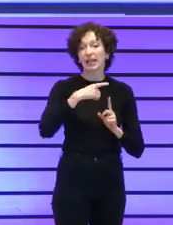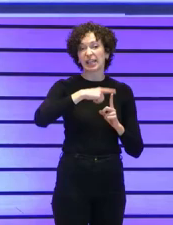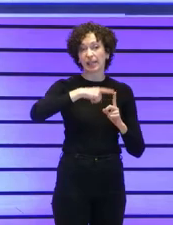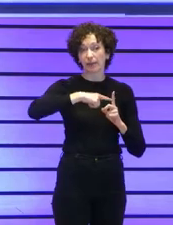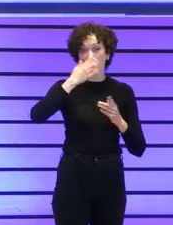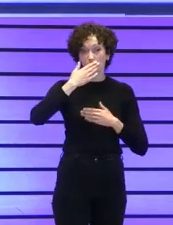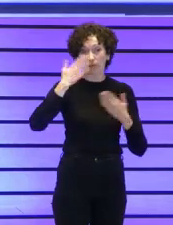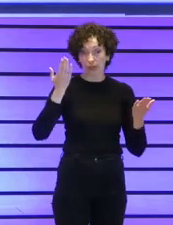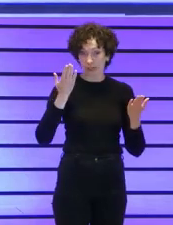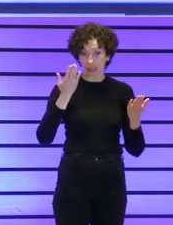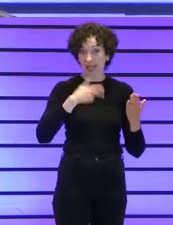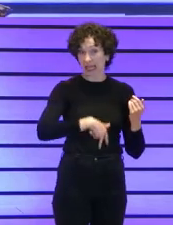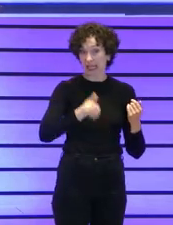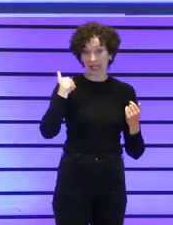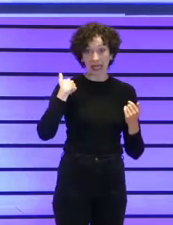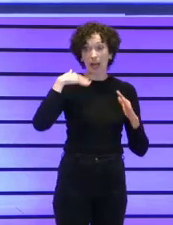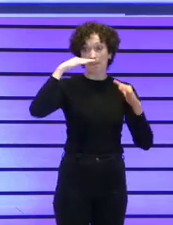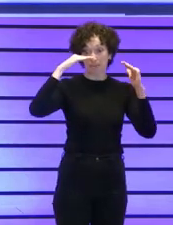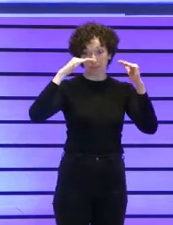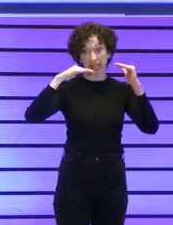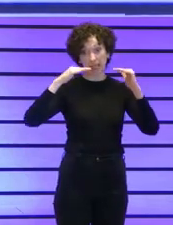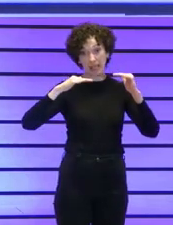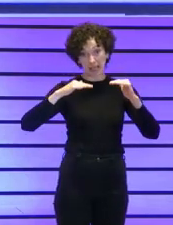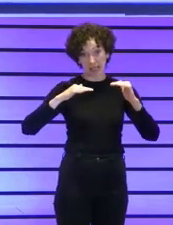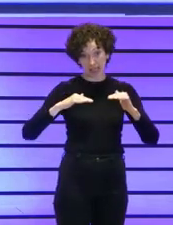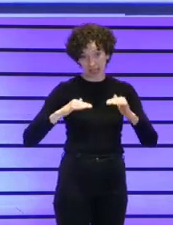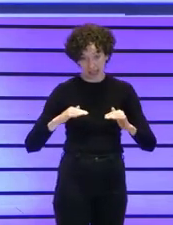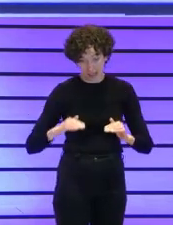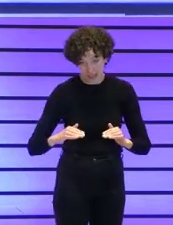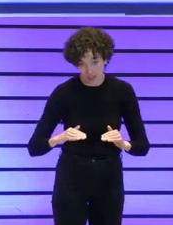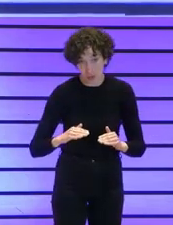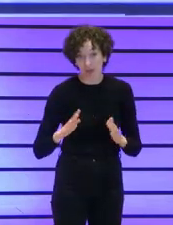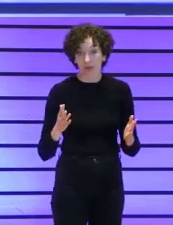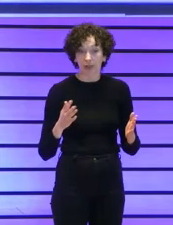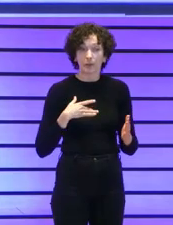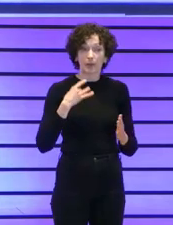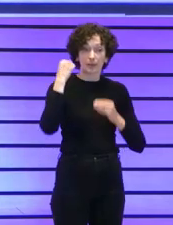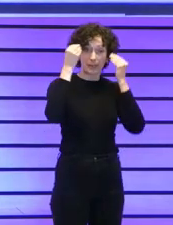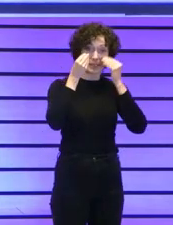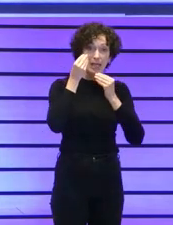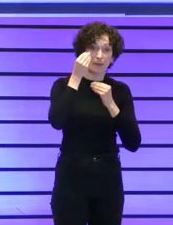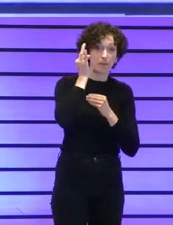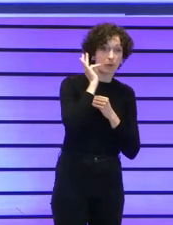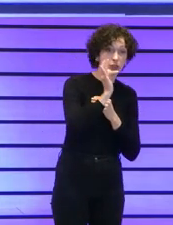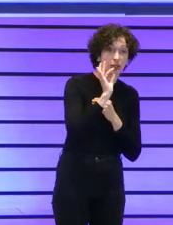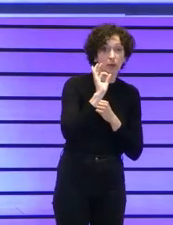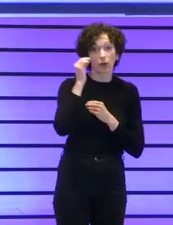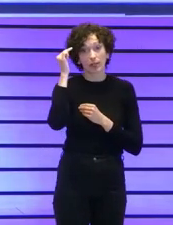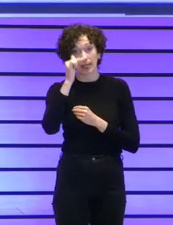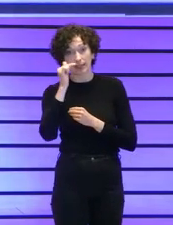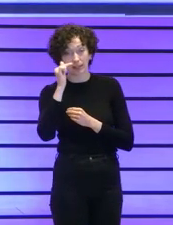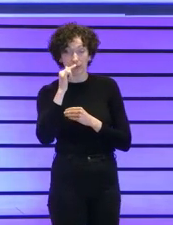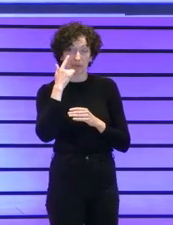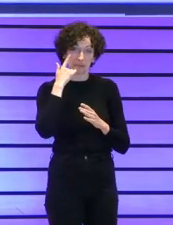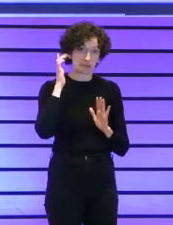general van en caída libre. Entonces, oye, vemos el vaso medio lleno o medio vacío, ¿no? Luego